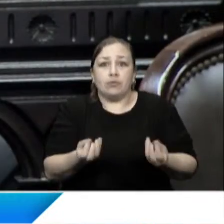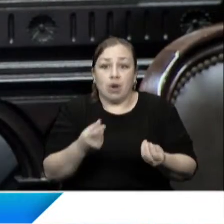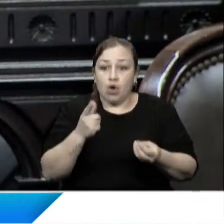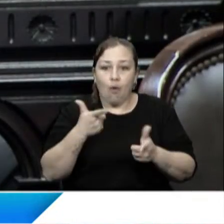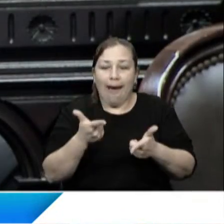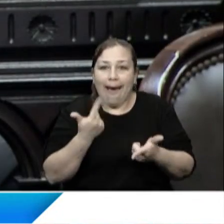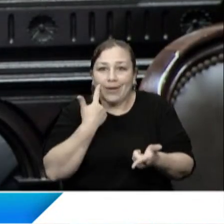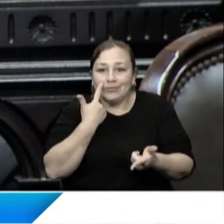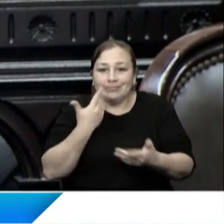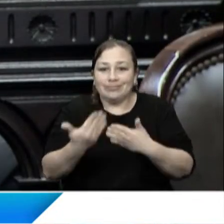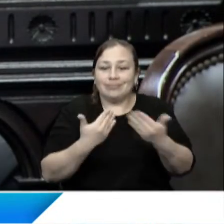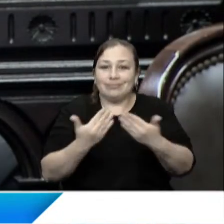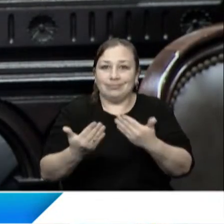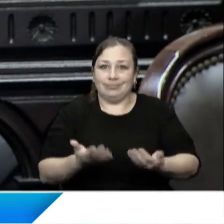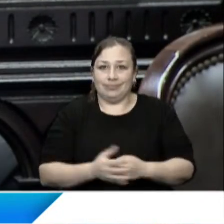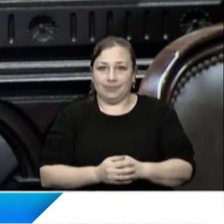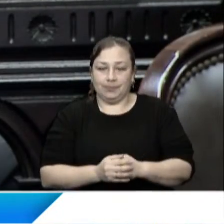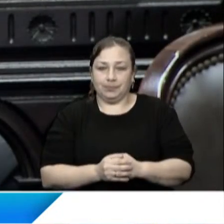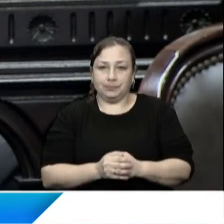convivencia.